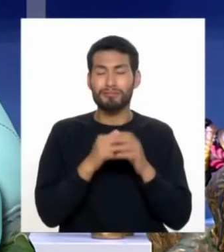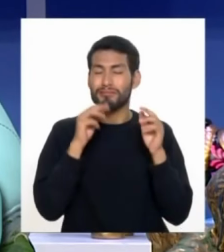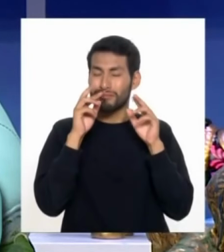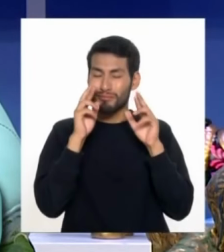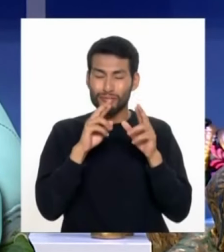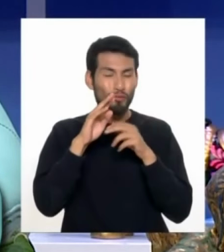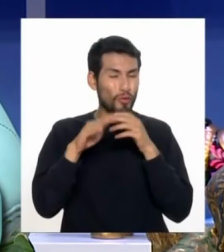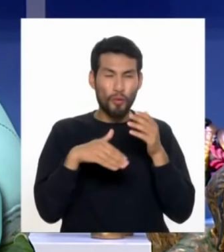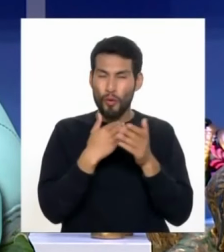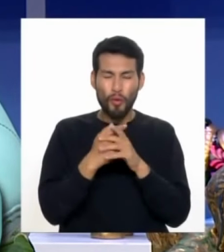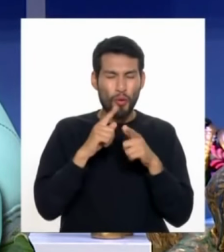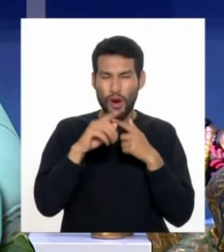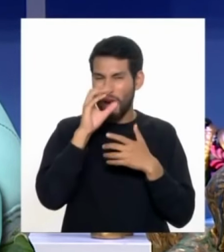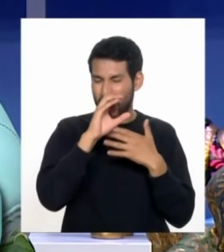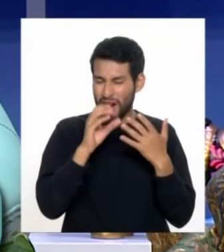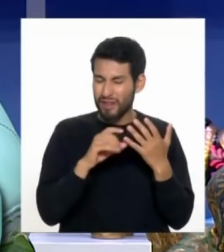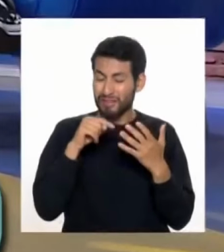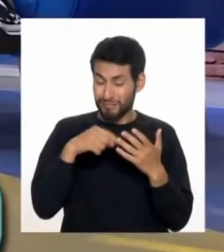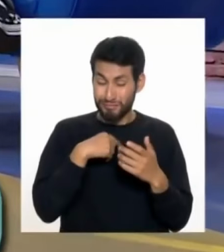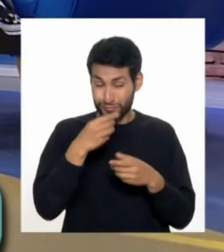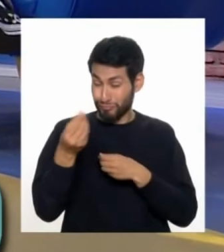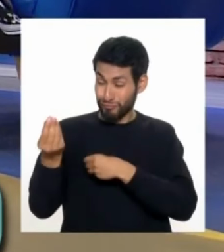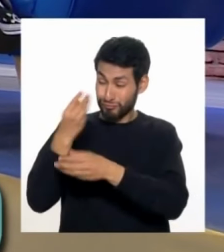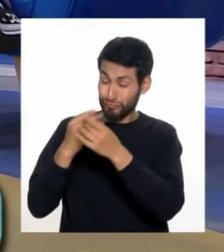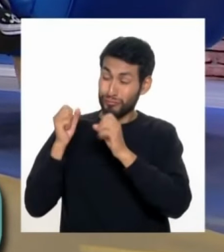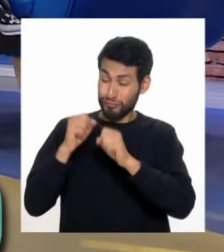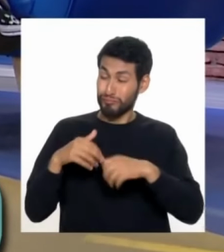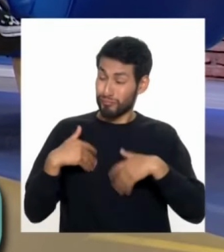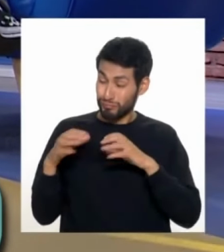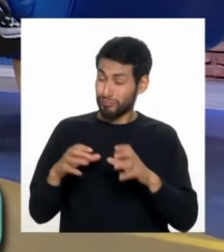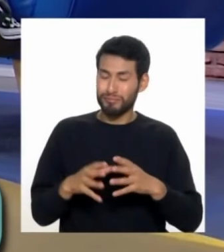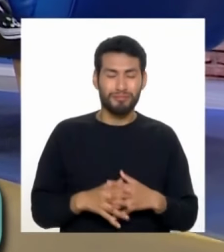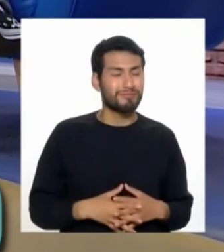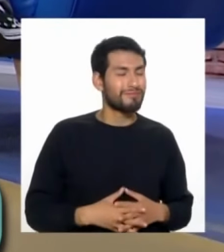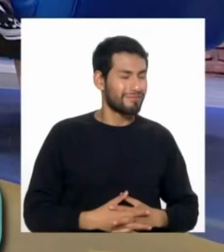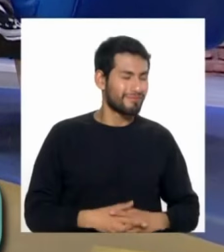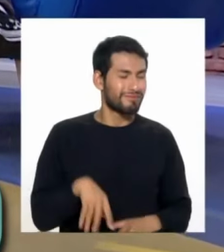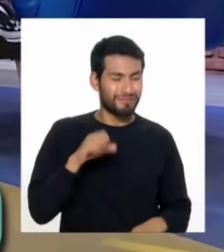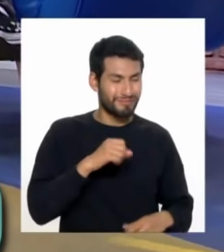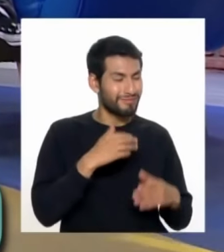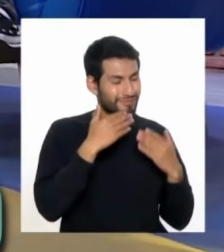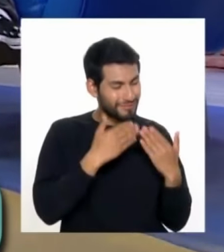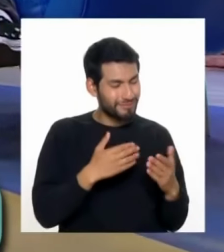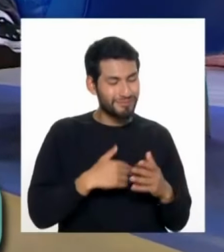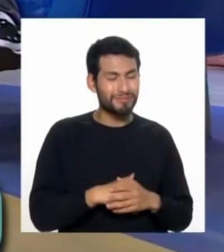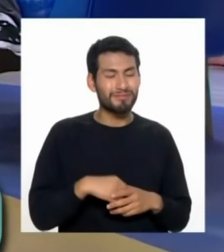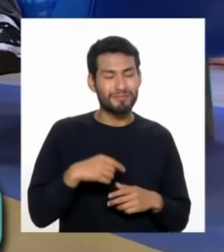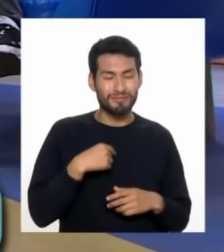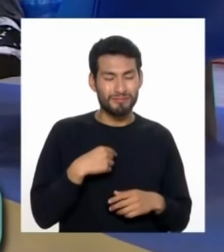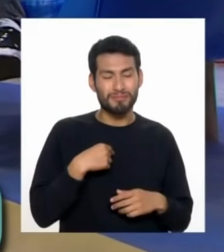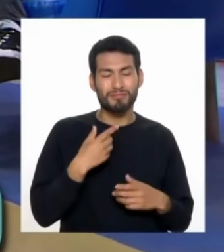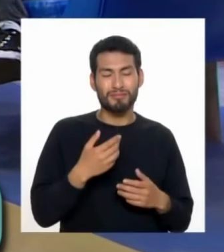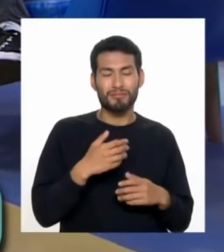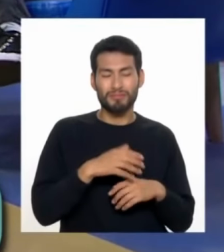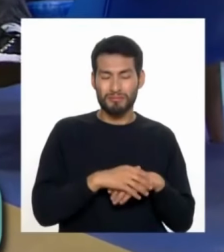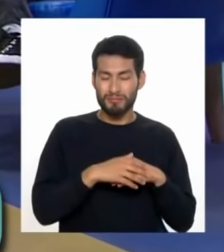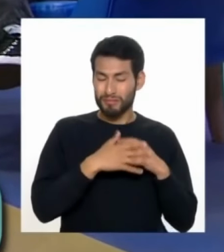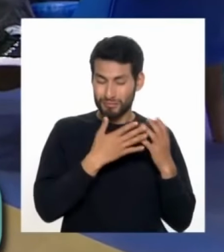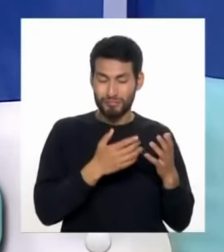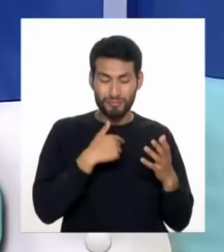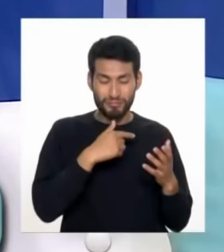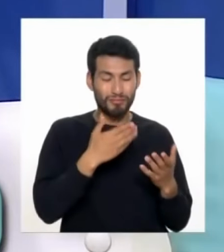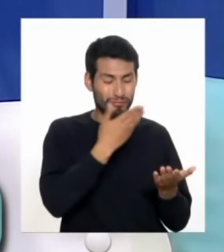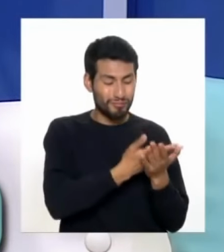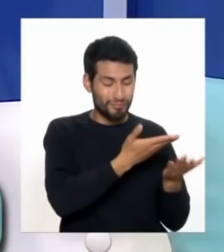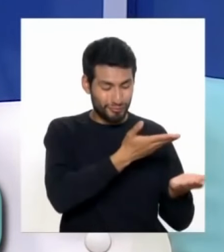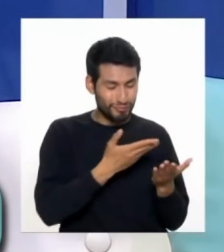que todos estos aspectos que hoy nos estás mencionando se puedan dar. Sí, muchas gracias. En realidad quisiera también invitarlos porque este tema es muy